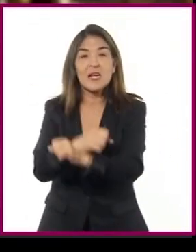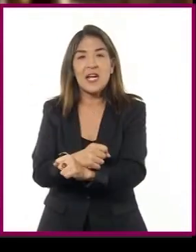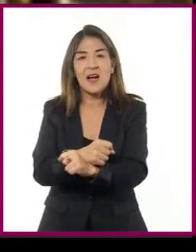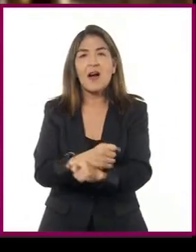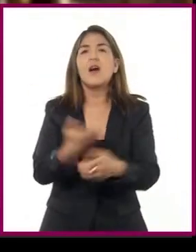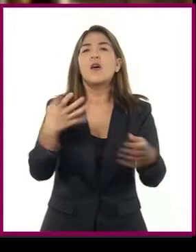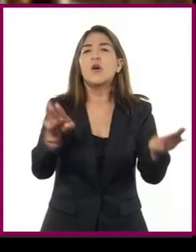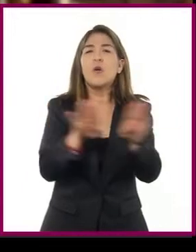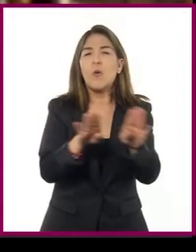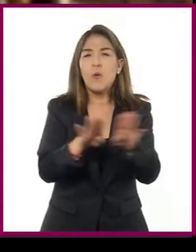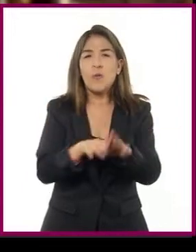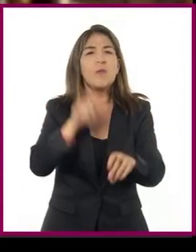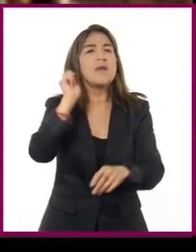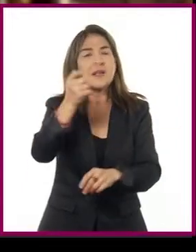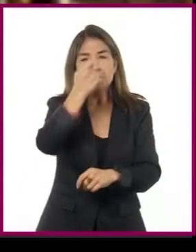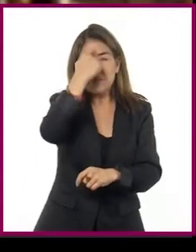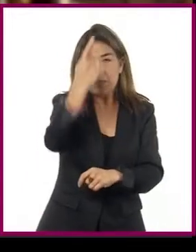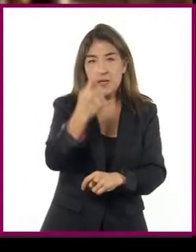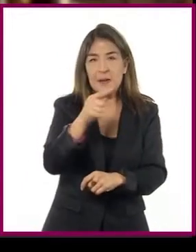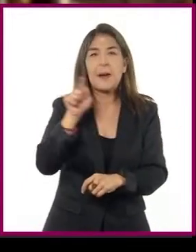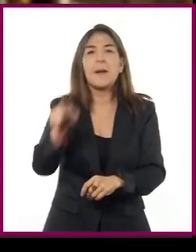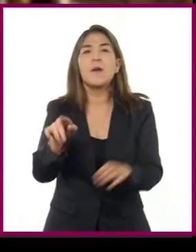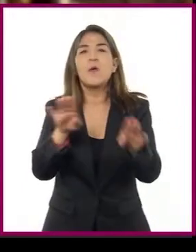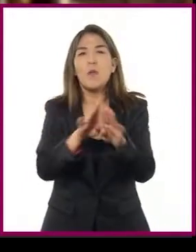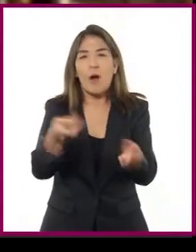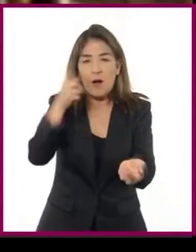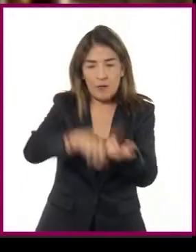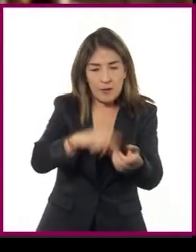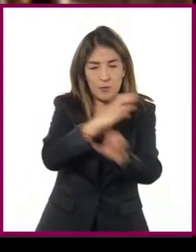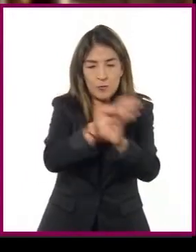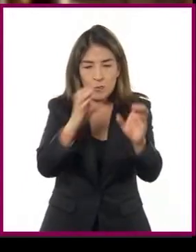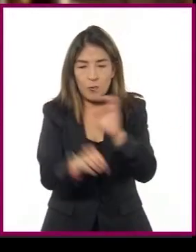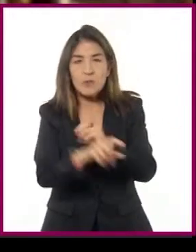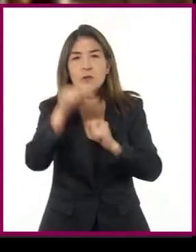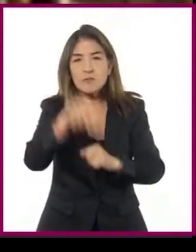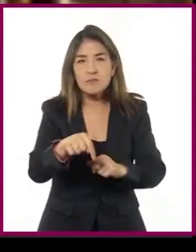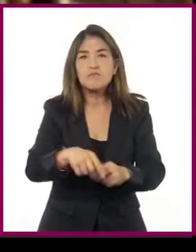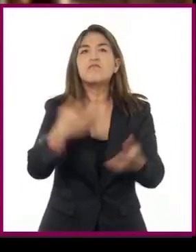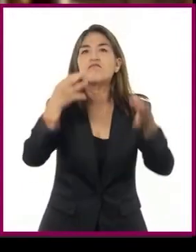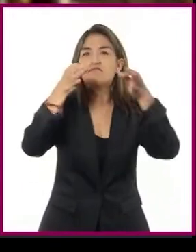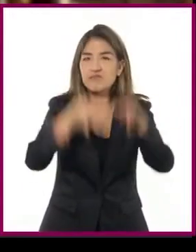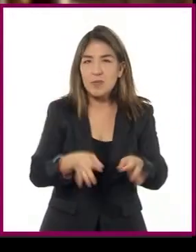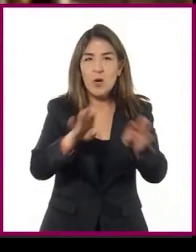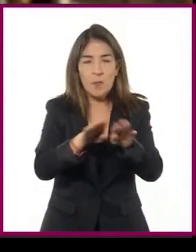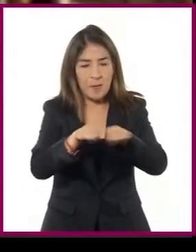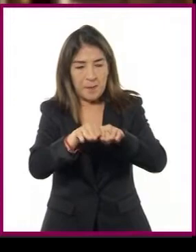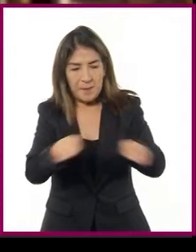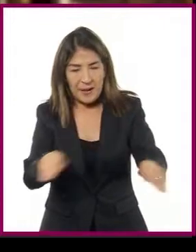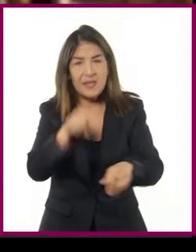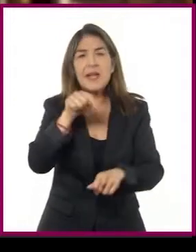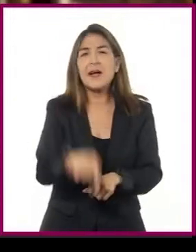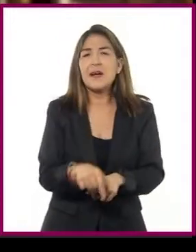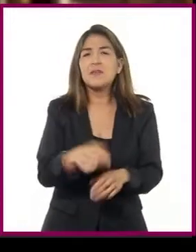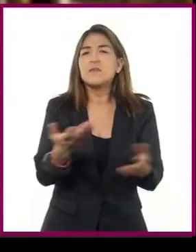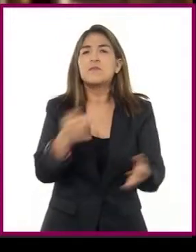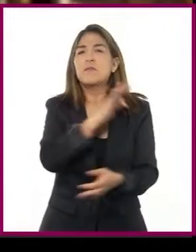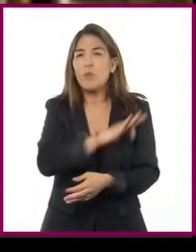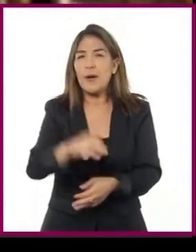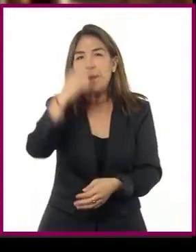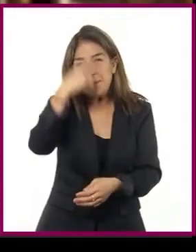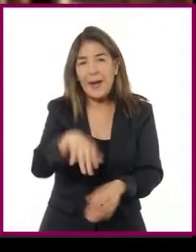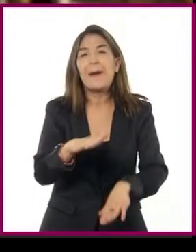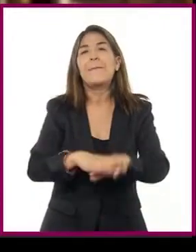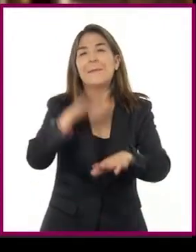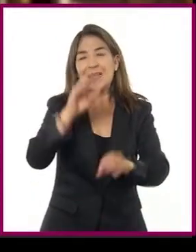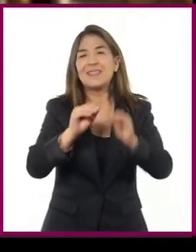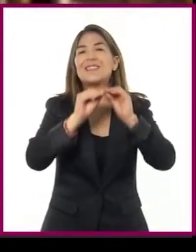fueron inspiradas por objetos del mundo real. Se puede utilizar esto para tener